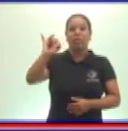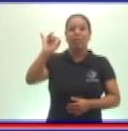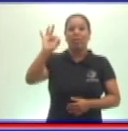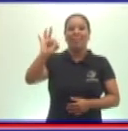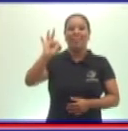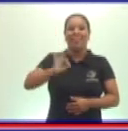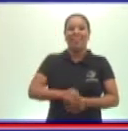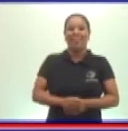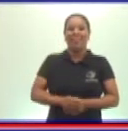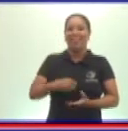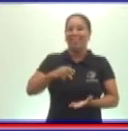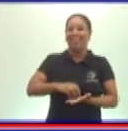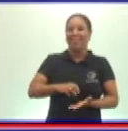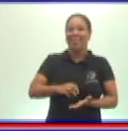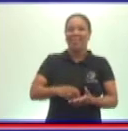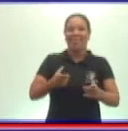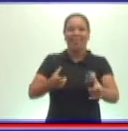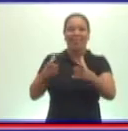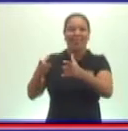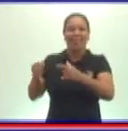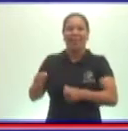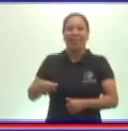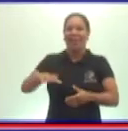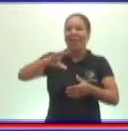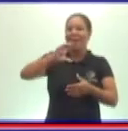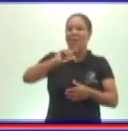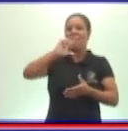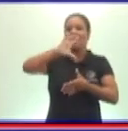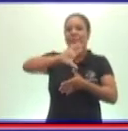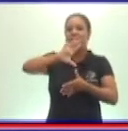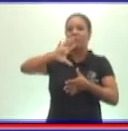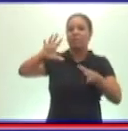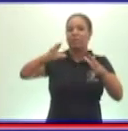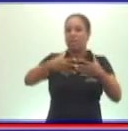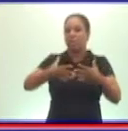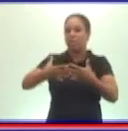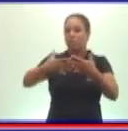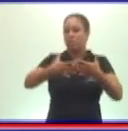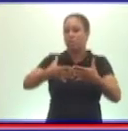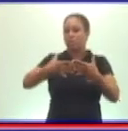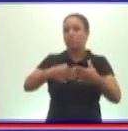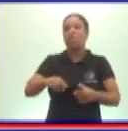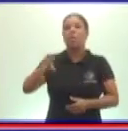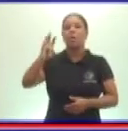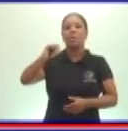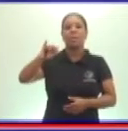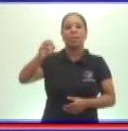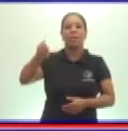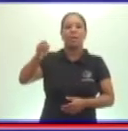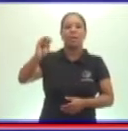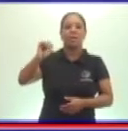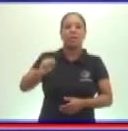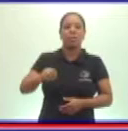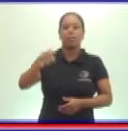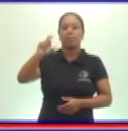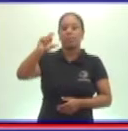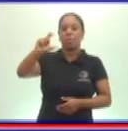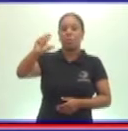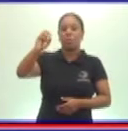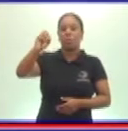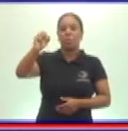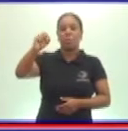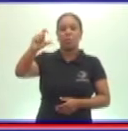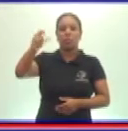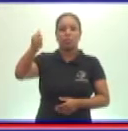1978, donde es asesinado en Miami el agente revolucionario cubano Oscar Víctor Carvajal Calderón.